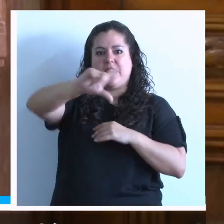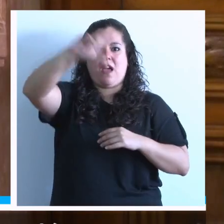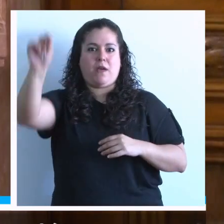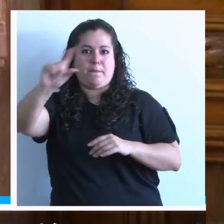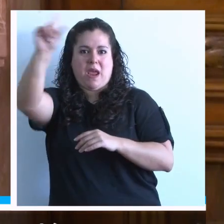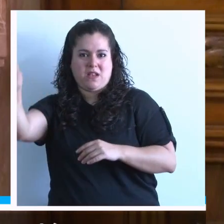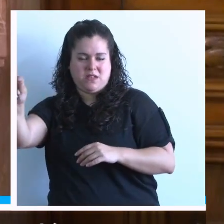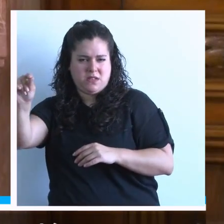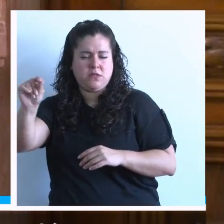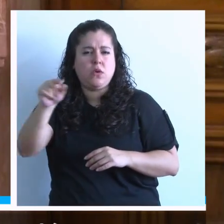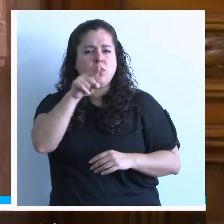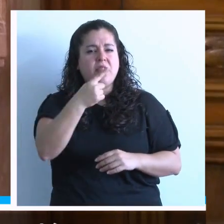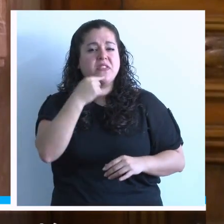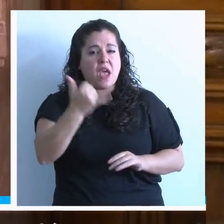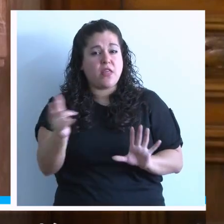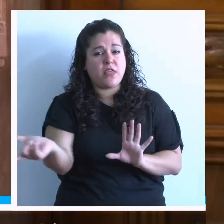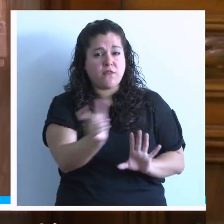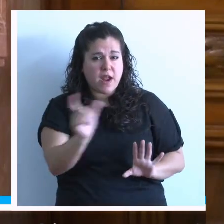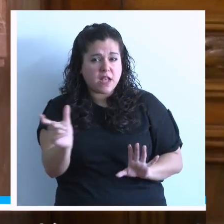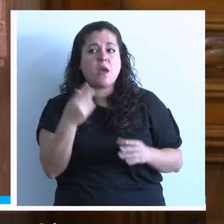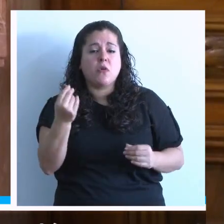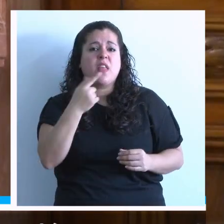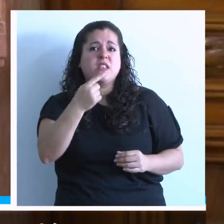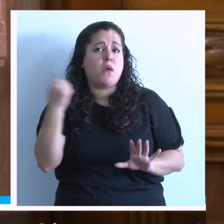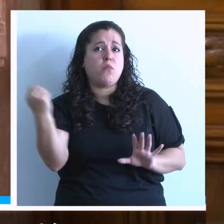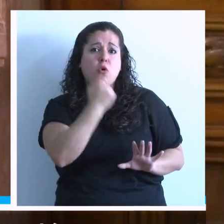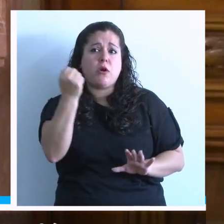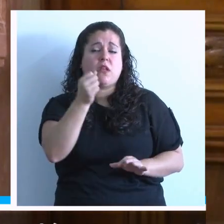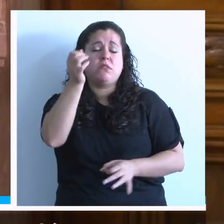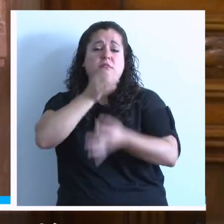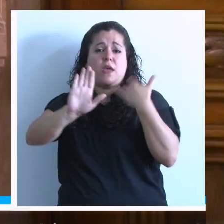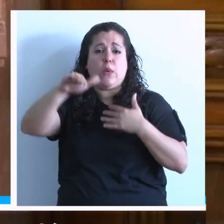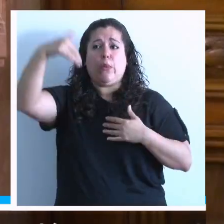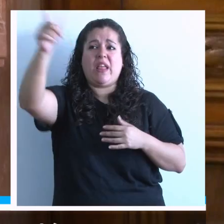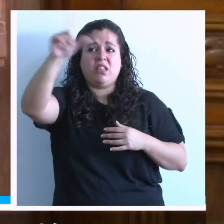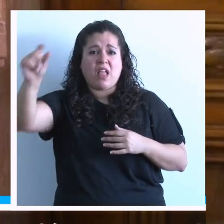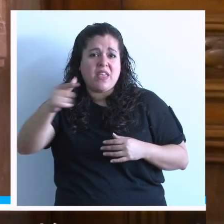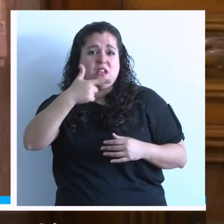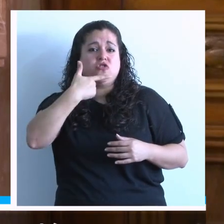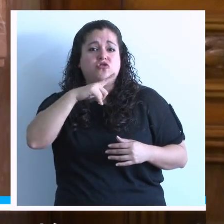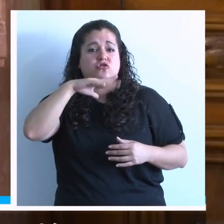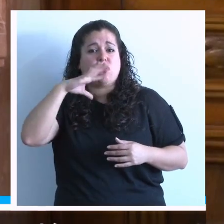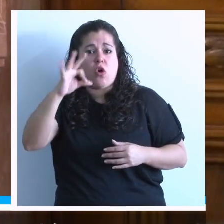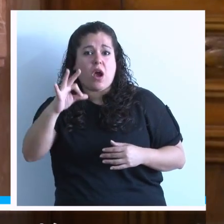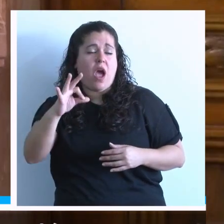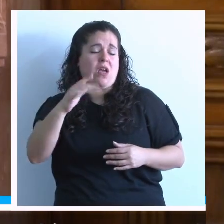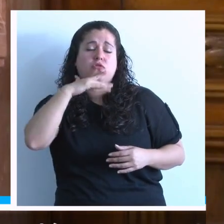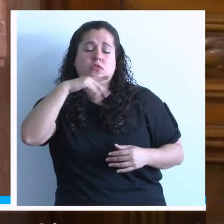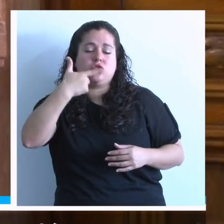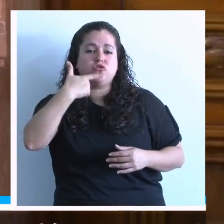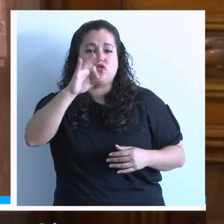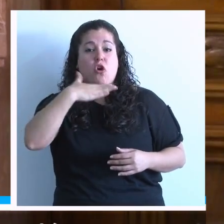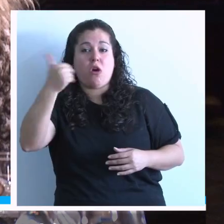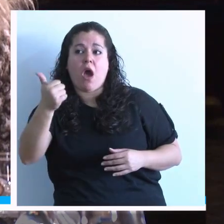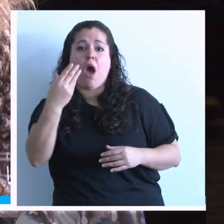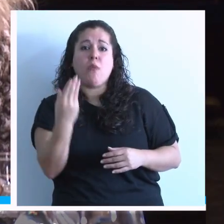parece interesante que señala el proyecto es que es tan importante la exportación de soja y demás oleaginosas que muchas veces cuando no se